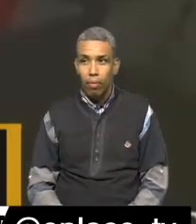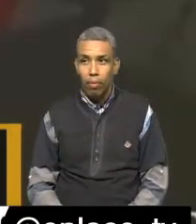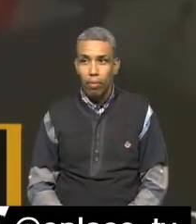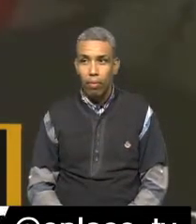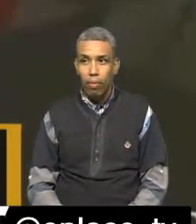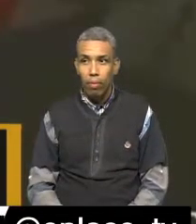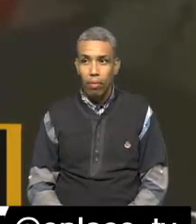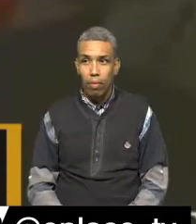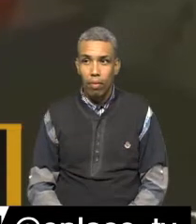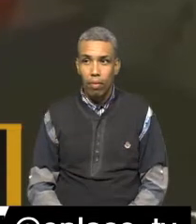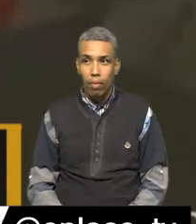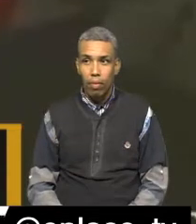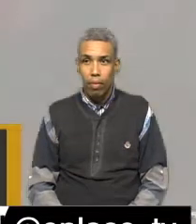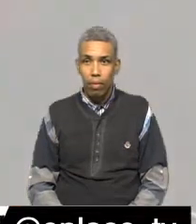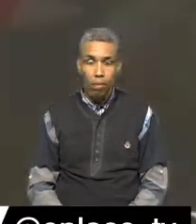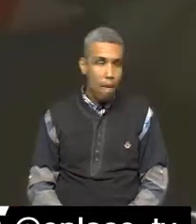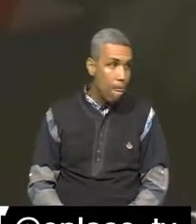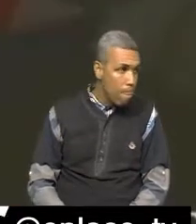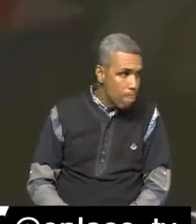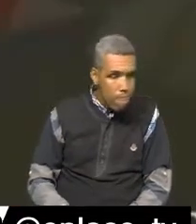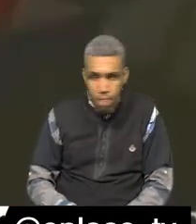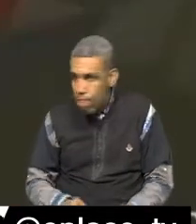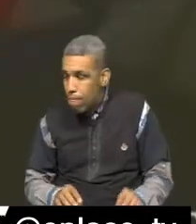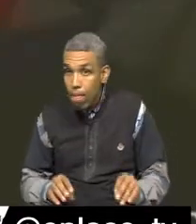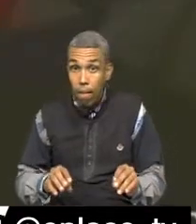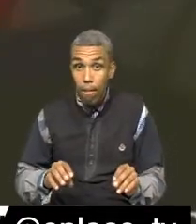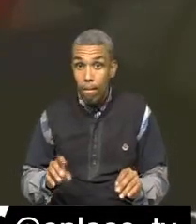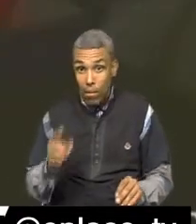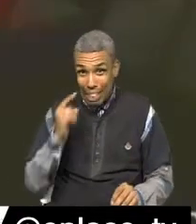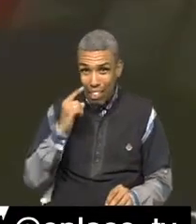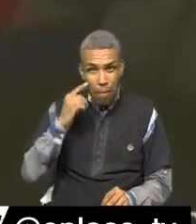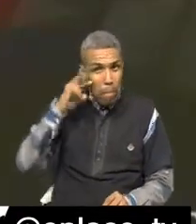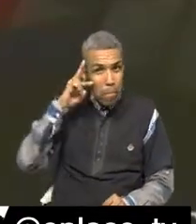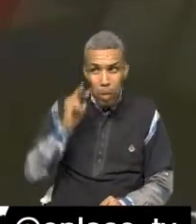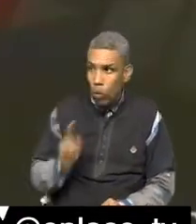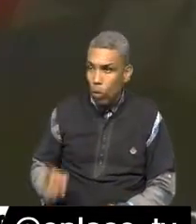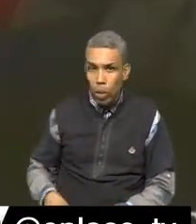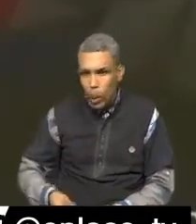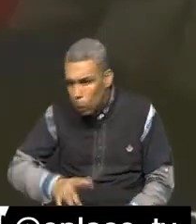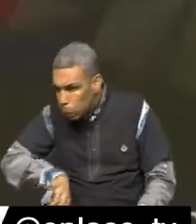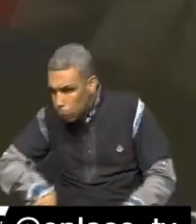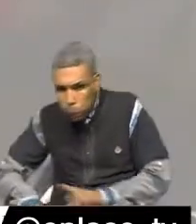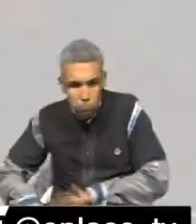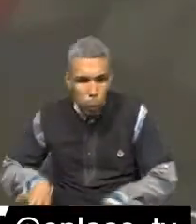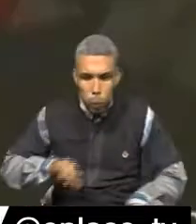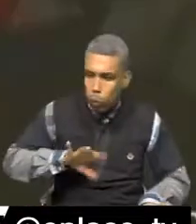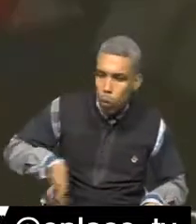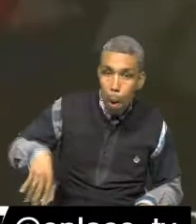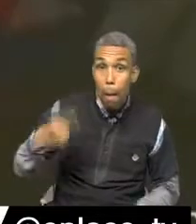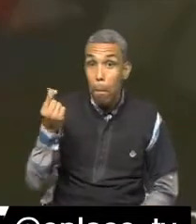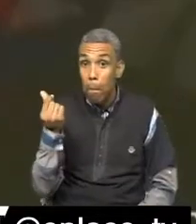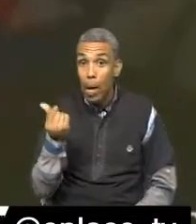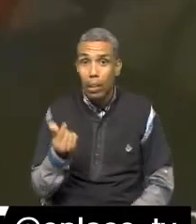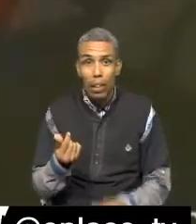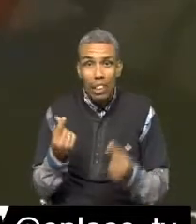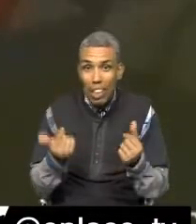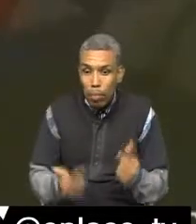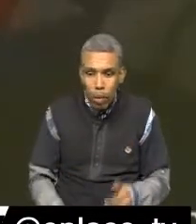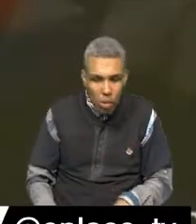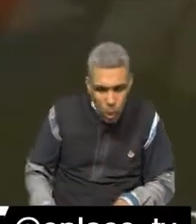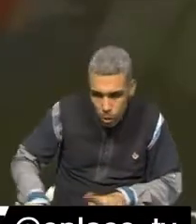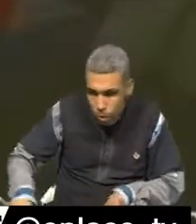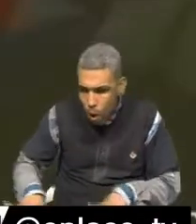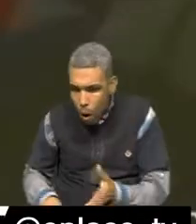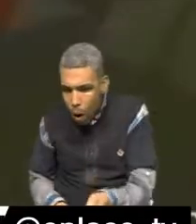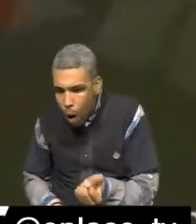da un primer vistazo a lo que hay en el negocio y luego sube al enfriador y comienza a buscar el depósito del dinero. De forma hábil consigue la caja de los billetes